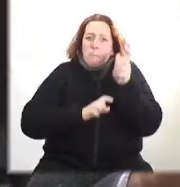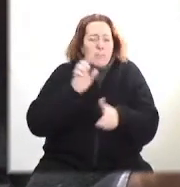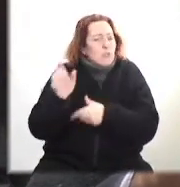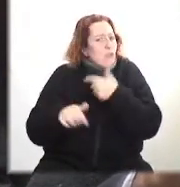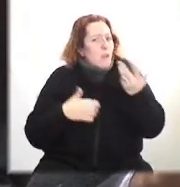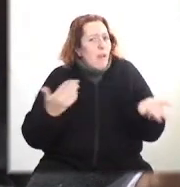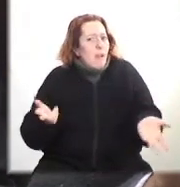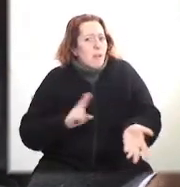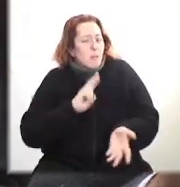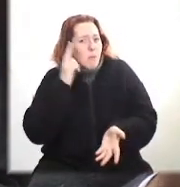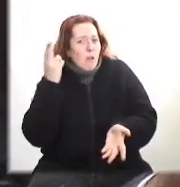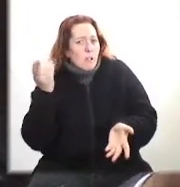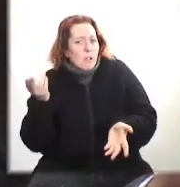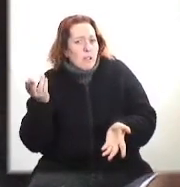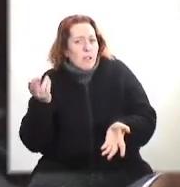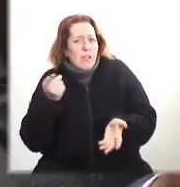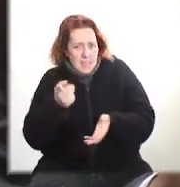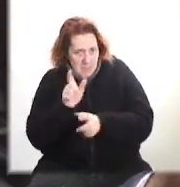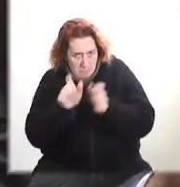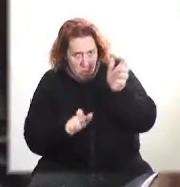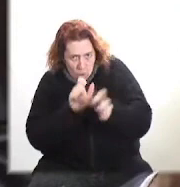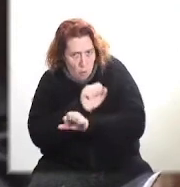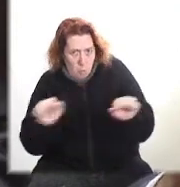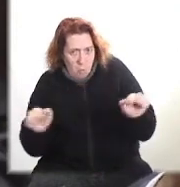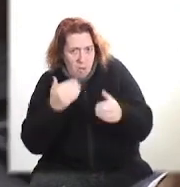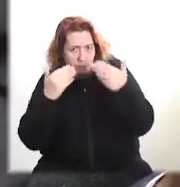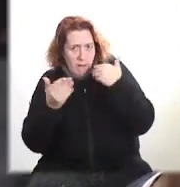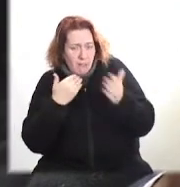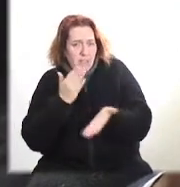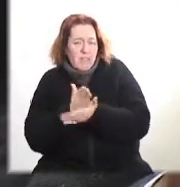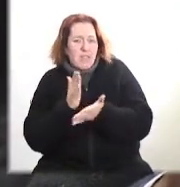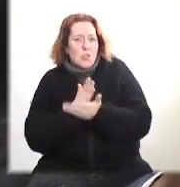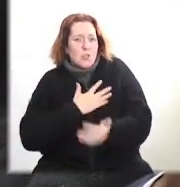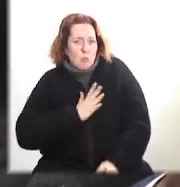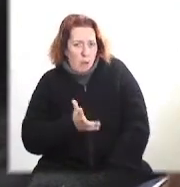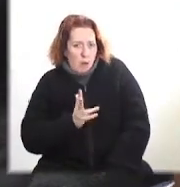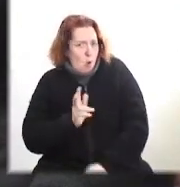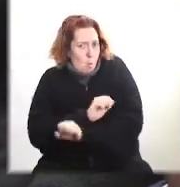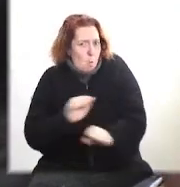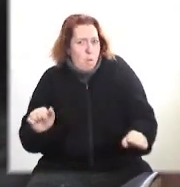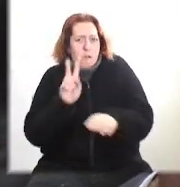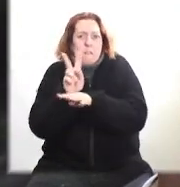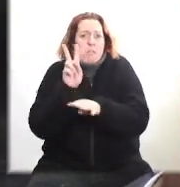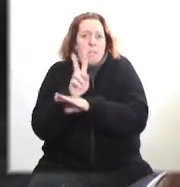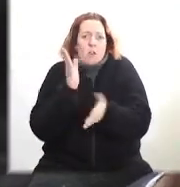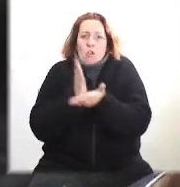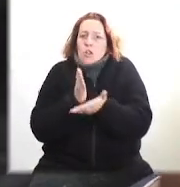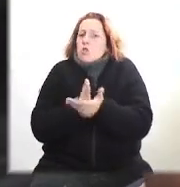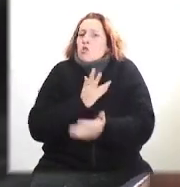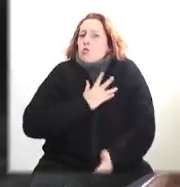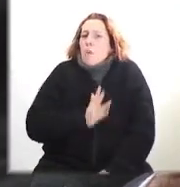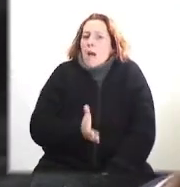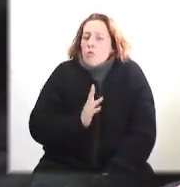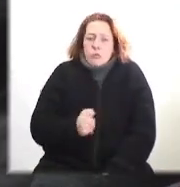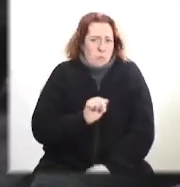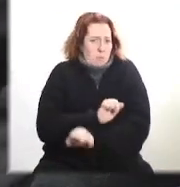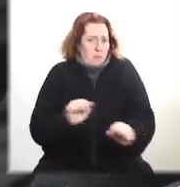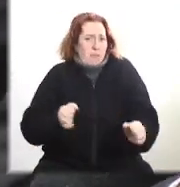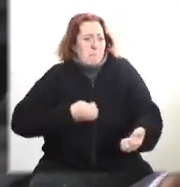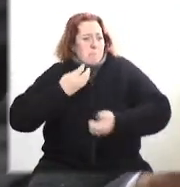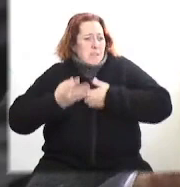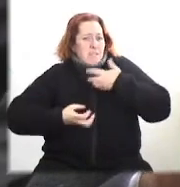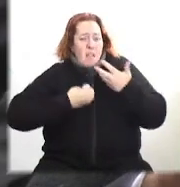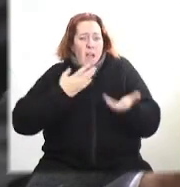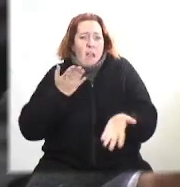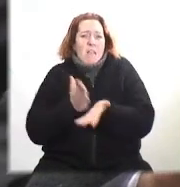Uruguay, esa gente no puede hablar de derechos humanos, no puede hacer la defensa de los derechos humanos, no puede expresar cuáles son los